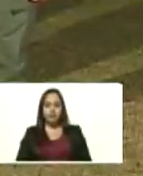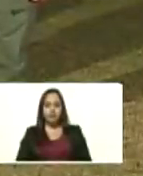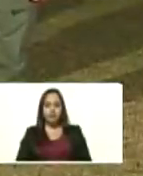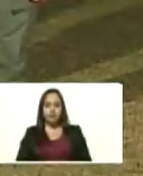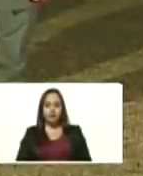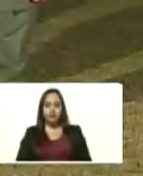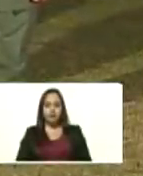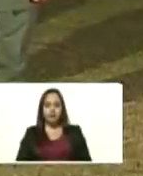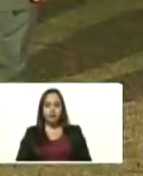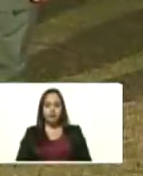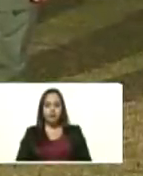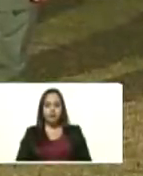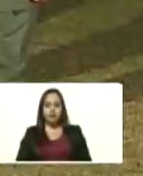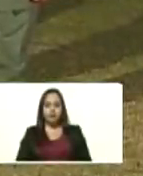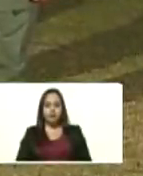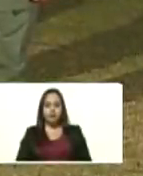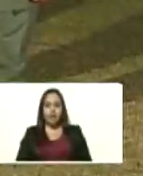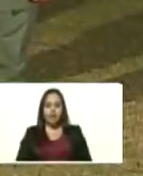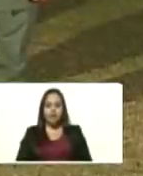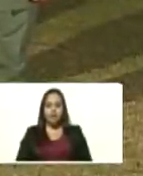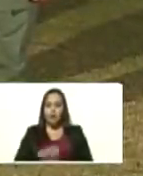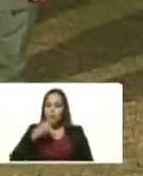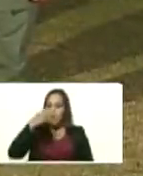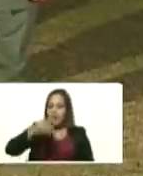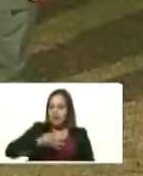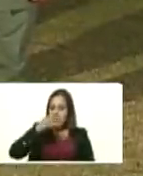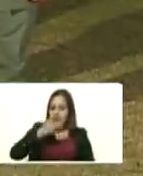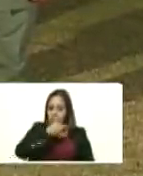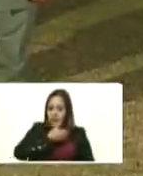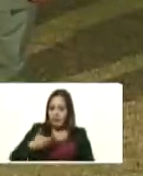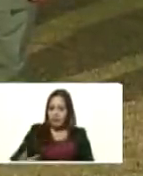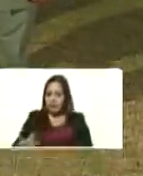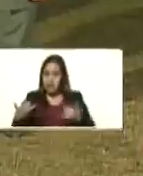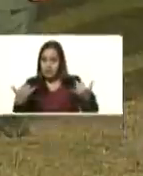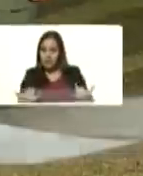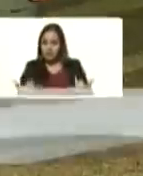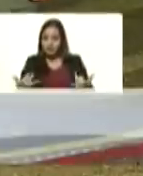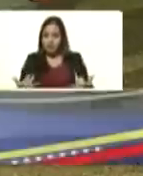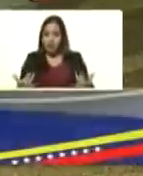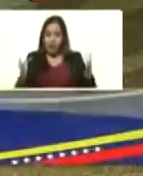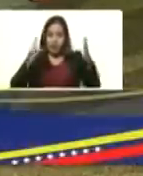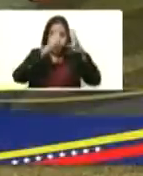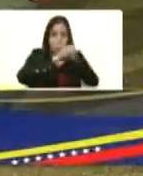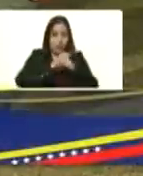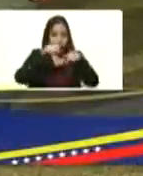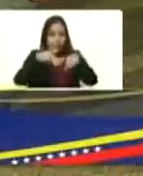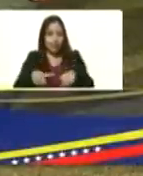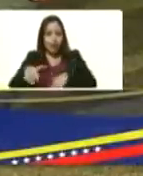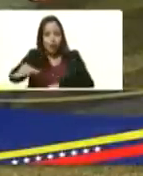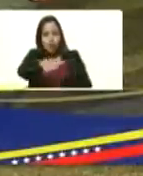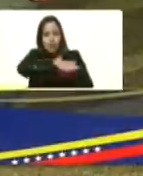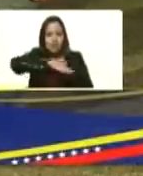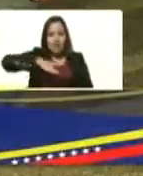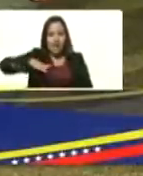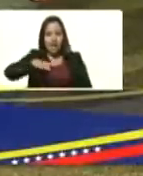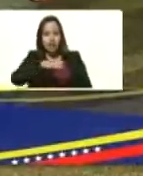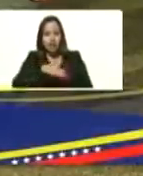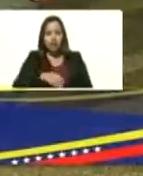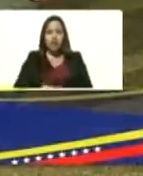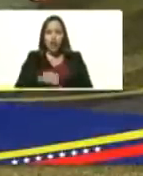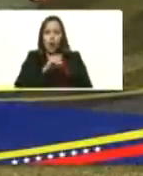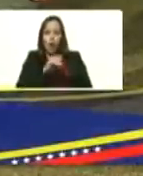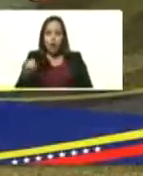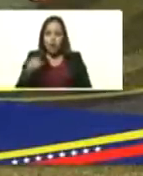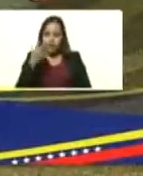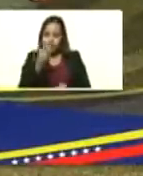bueno presidente muy buenas tardes ya en este ya nos agarró al ocaso por aquí en las llanuras orientales del